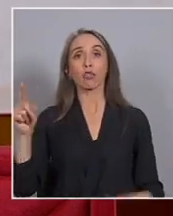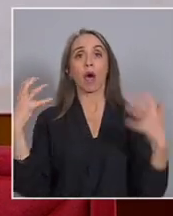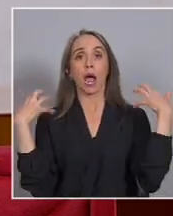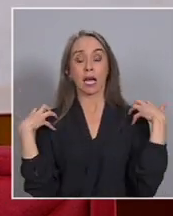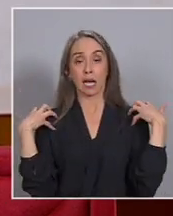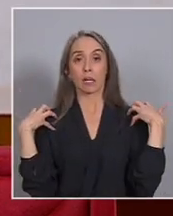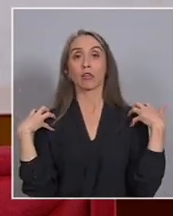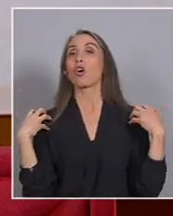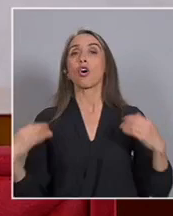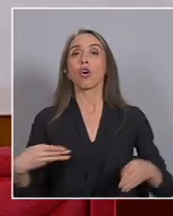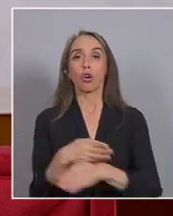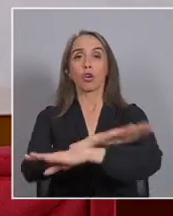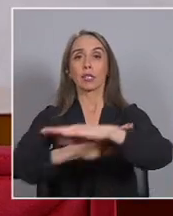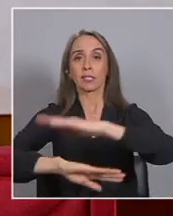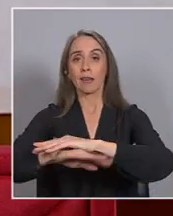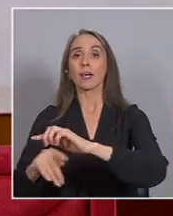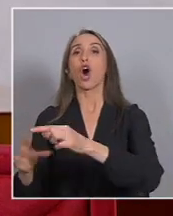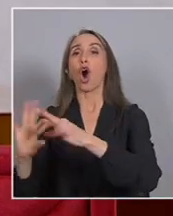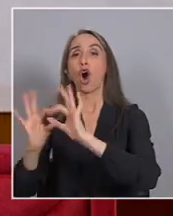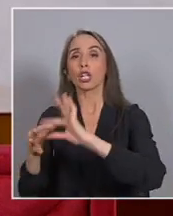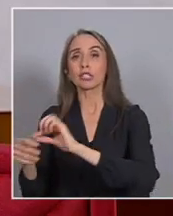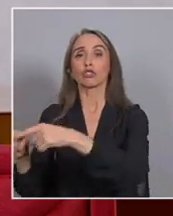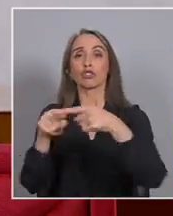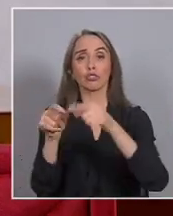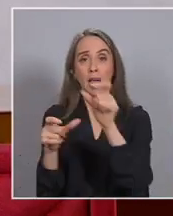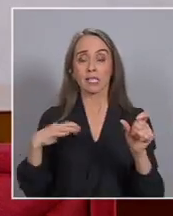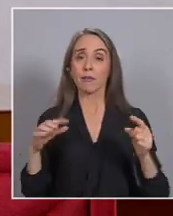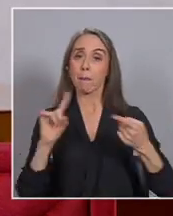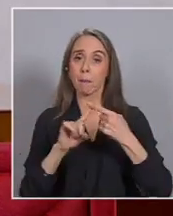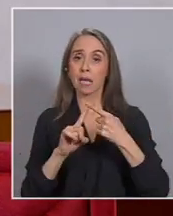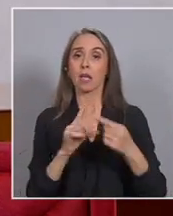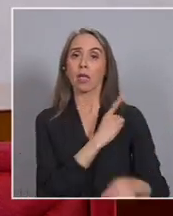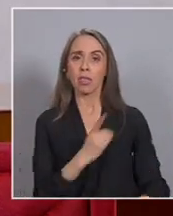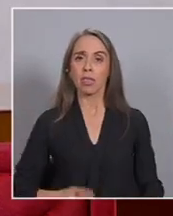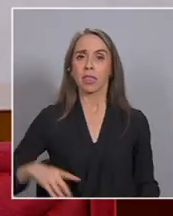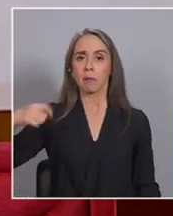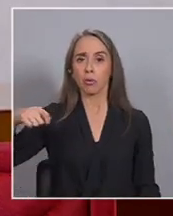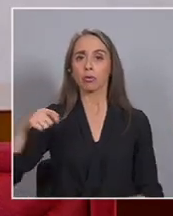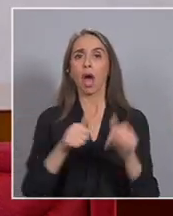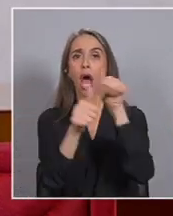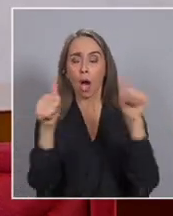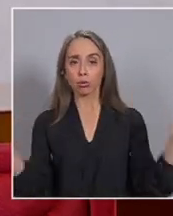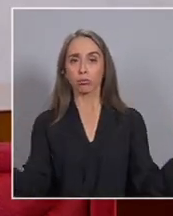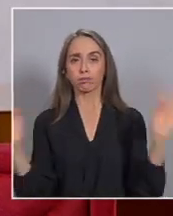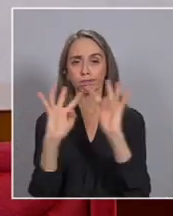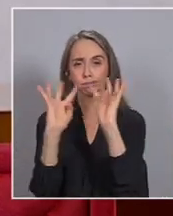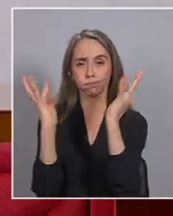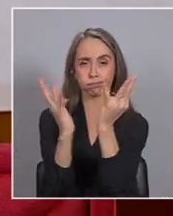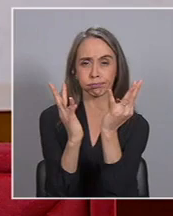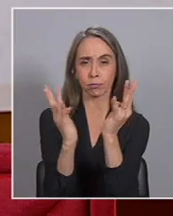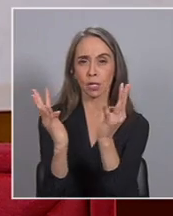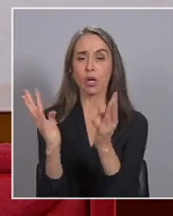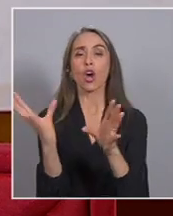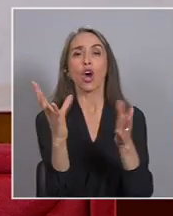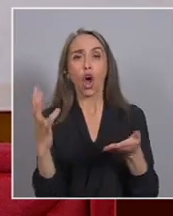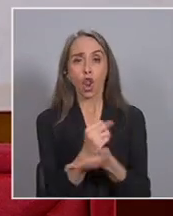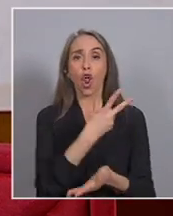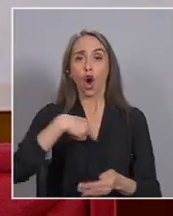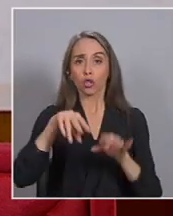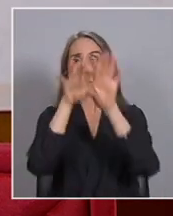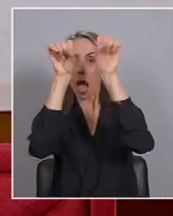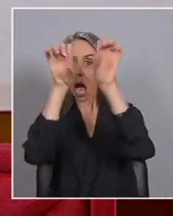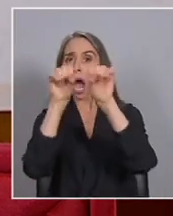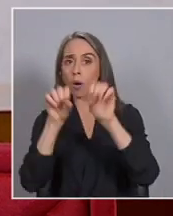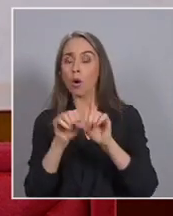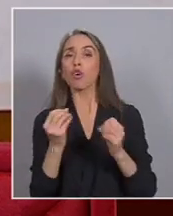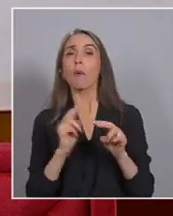con una participación transversal de la sociedad civil, parlamentarios, autoridades, logramos llegar a bastantes consensos